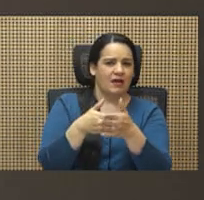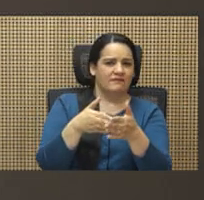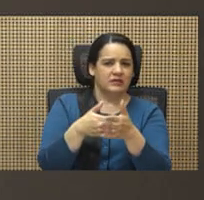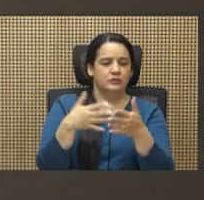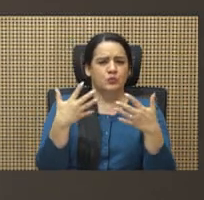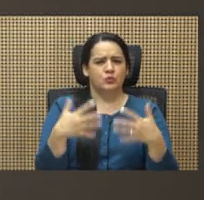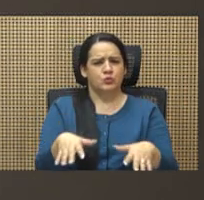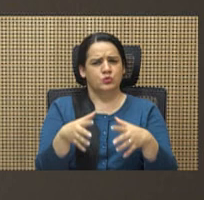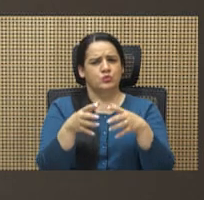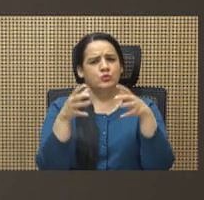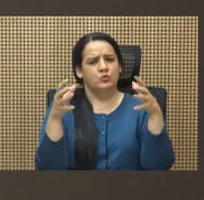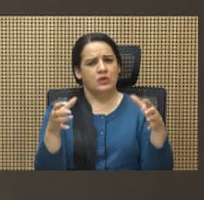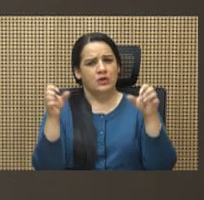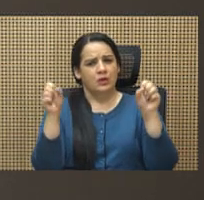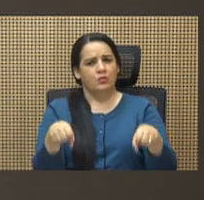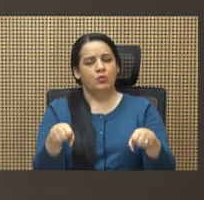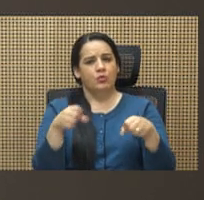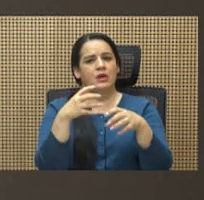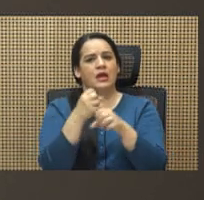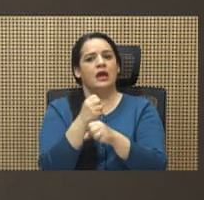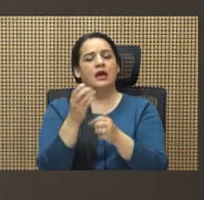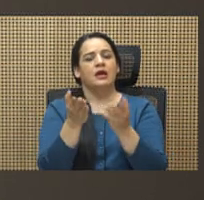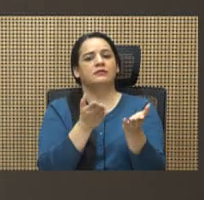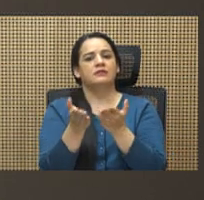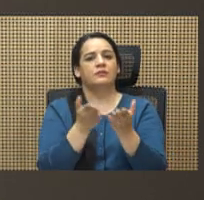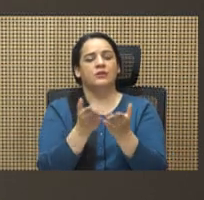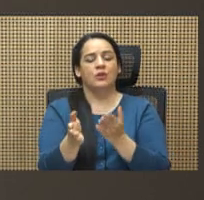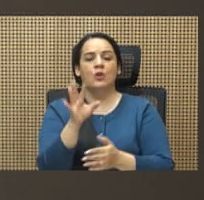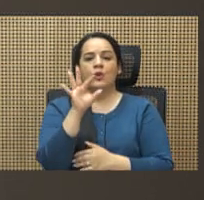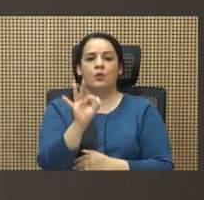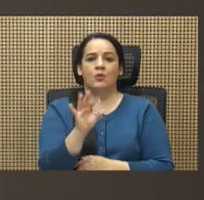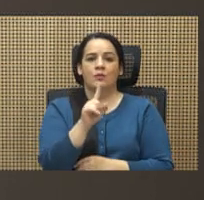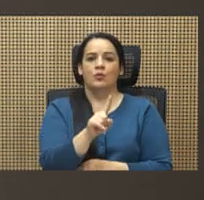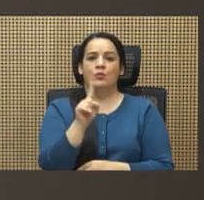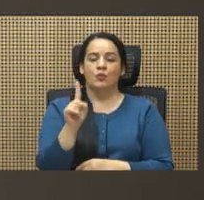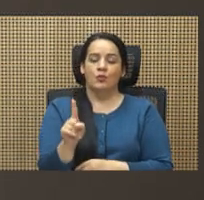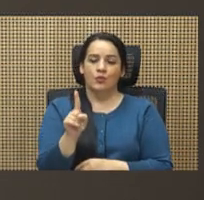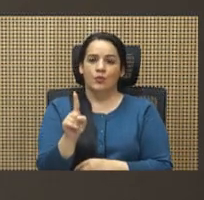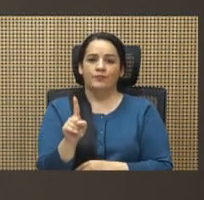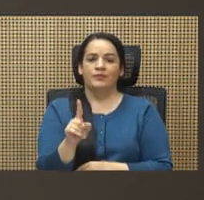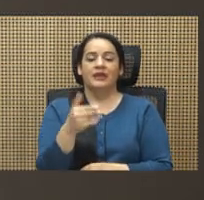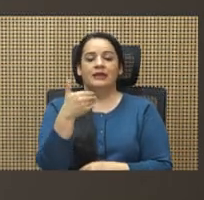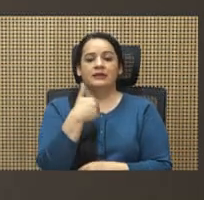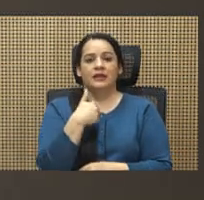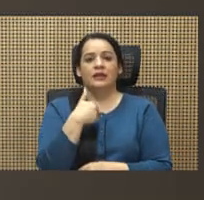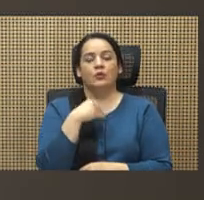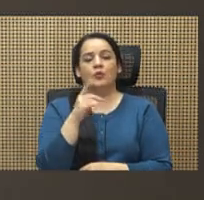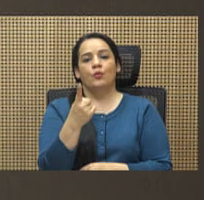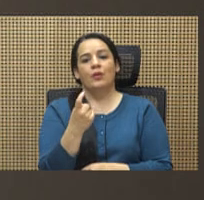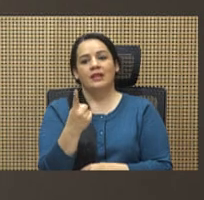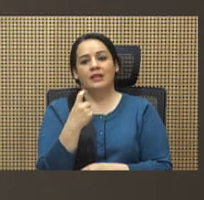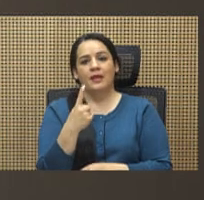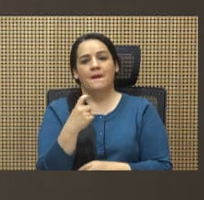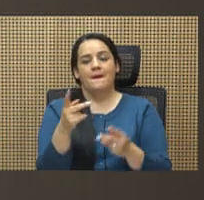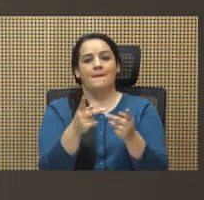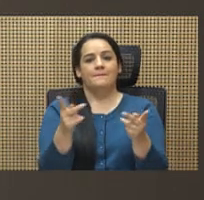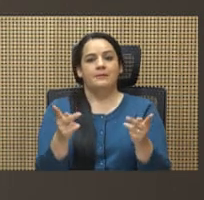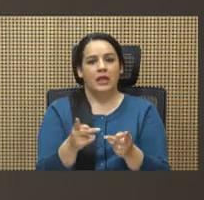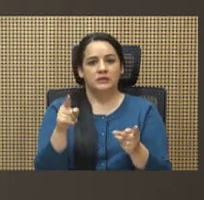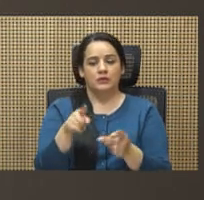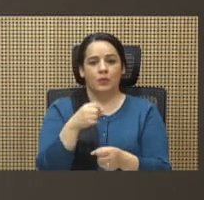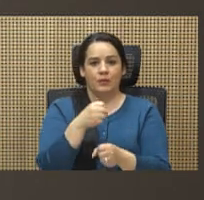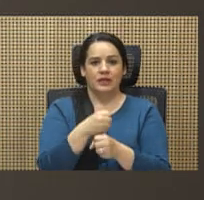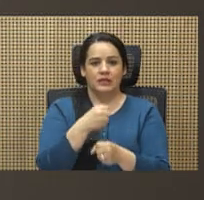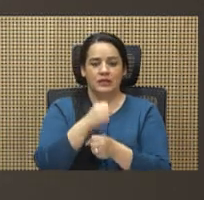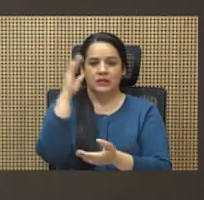graves que puede generar al servicio el 911. Teniendo faltante de plazas operativas, disminución de